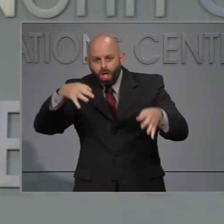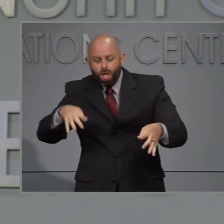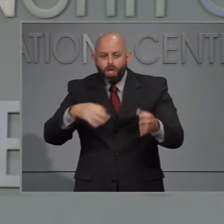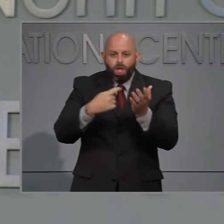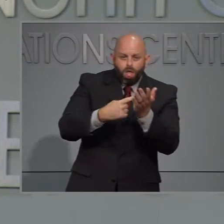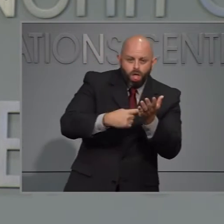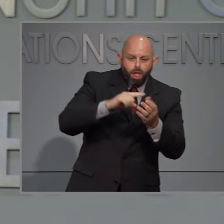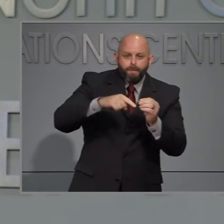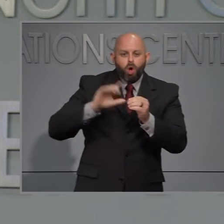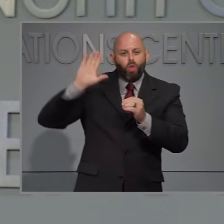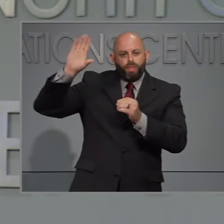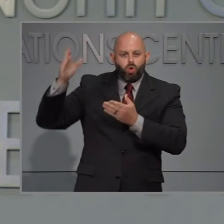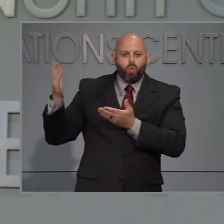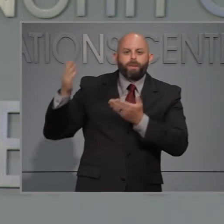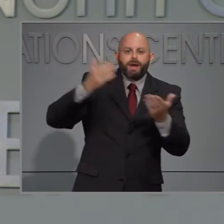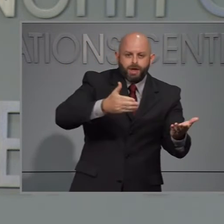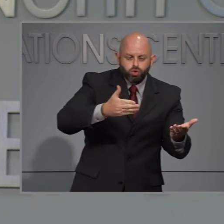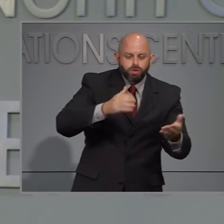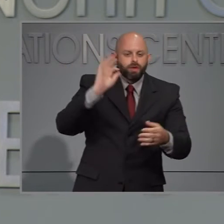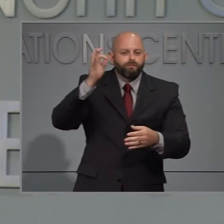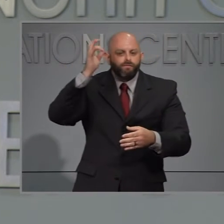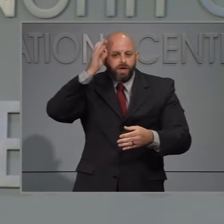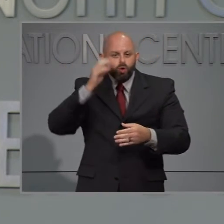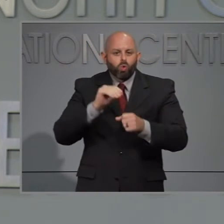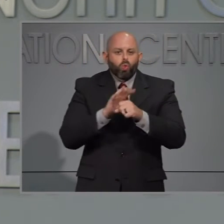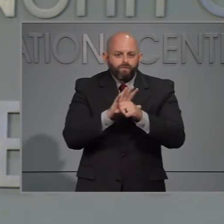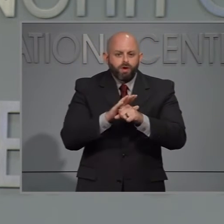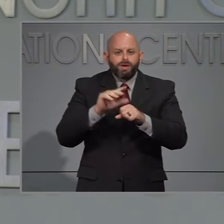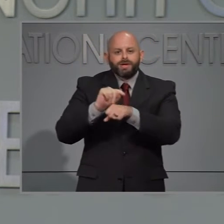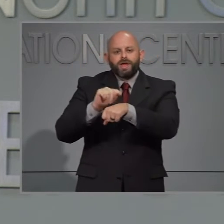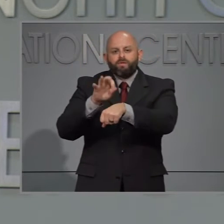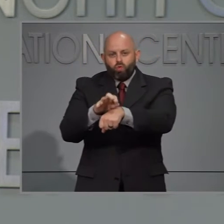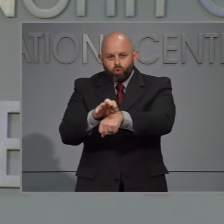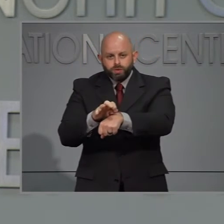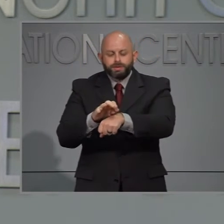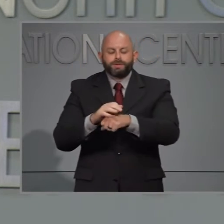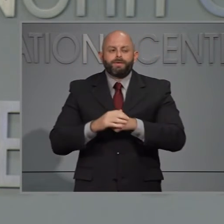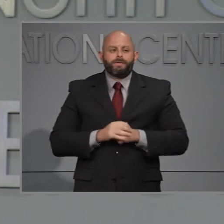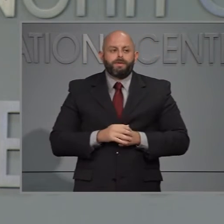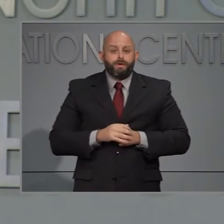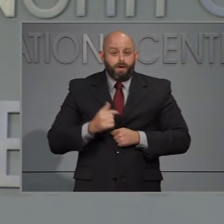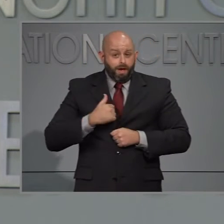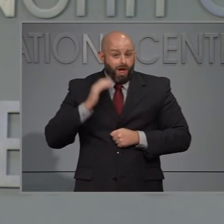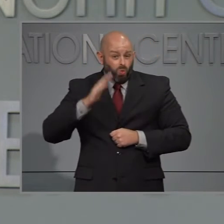a nivel federal del coronavirus. Yo no sé si específicamente voy a hablar con el